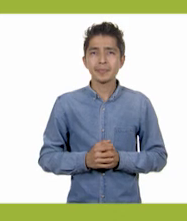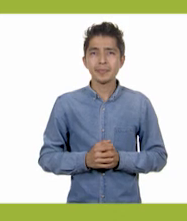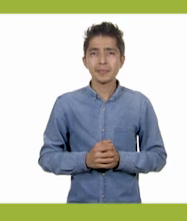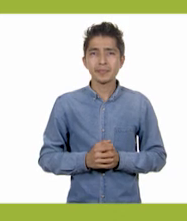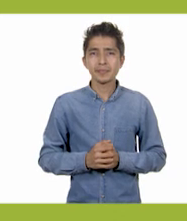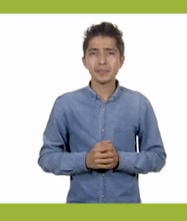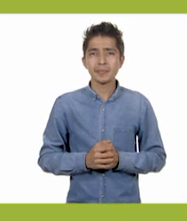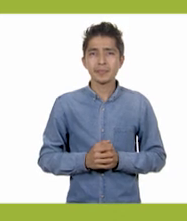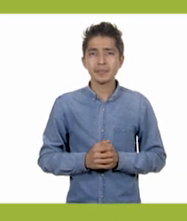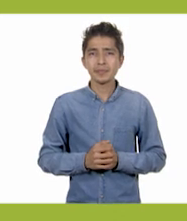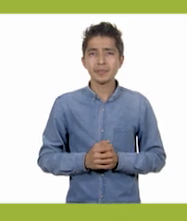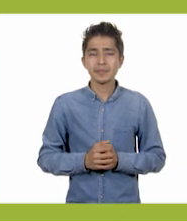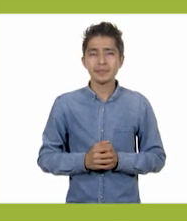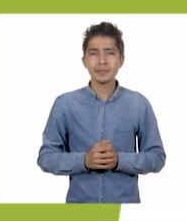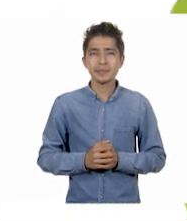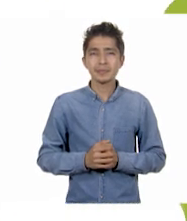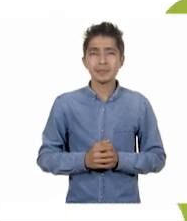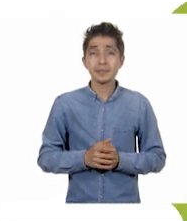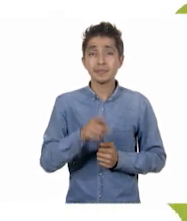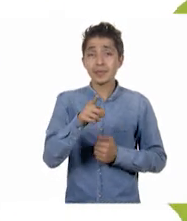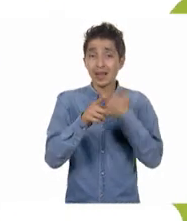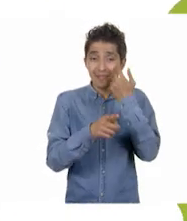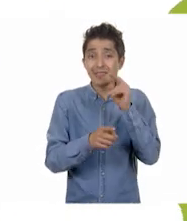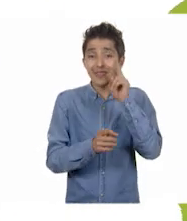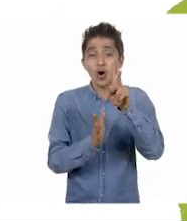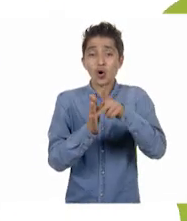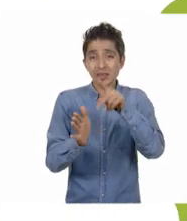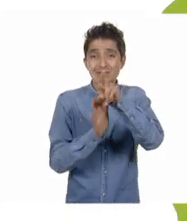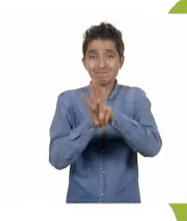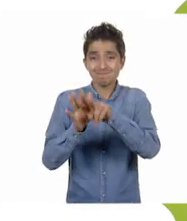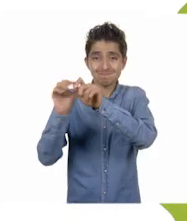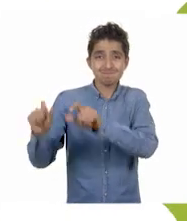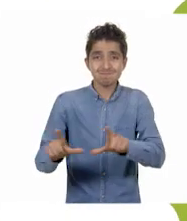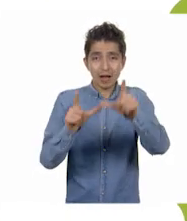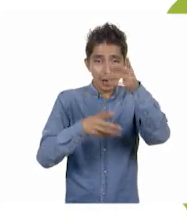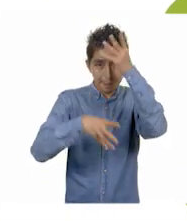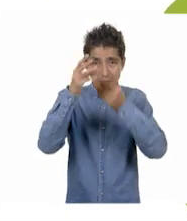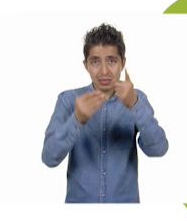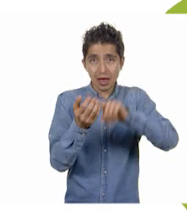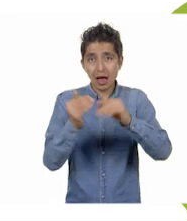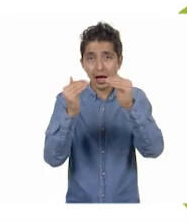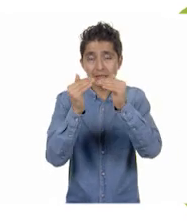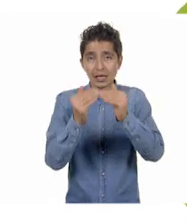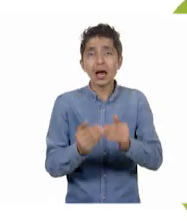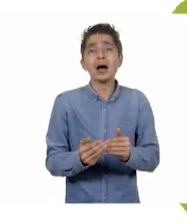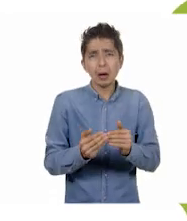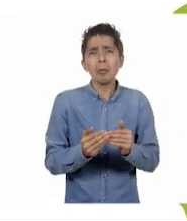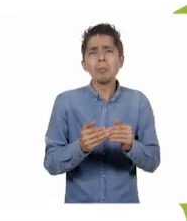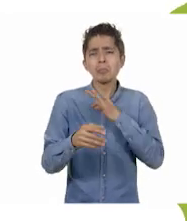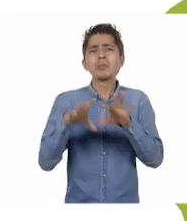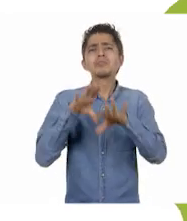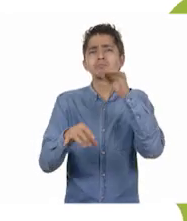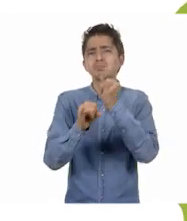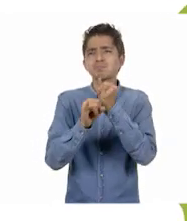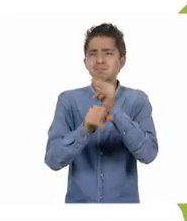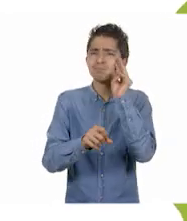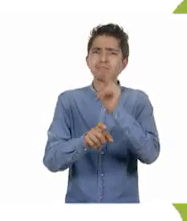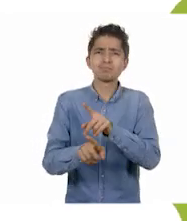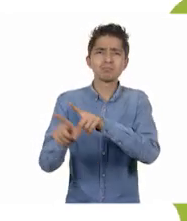55-36-01-87-20 con 30 líneas. Si quieres volver a ver los programas de Aprende en Casa, los puedes encontrar en la